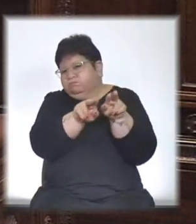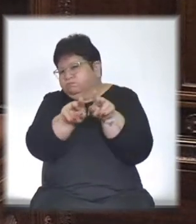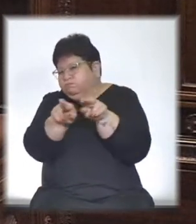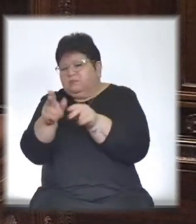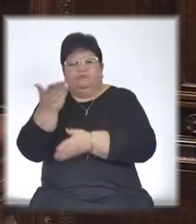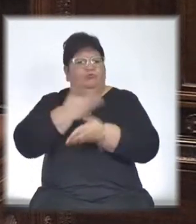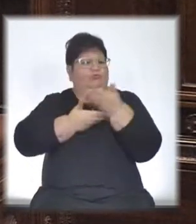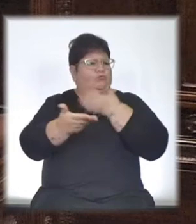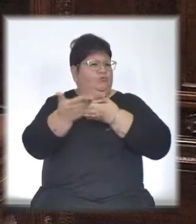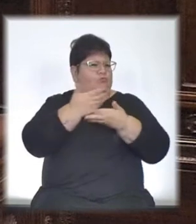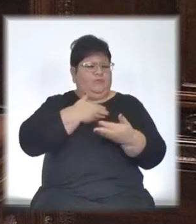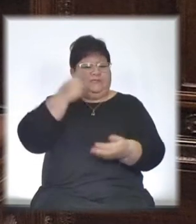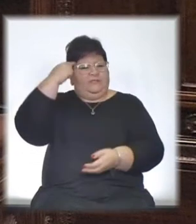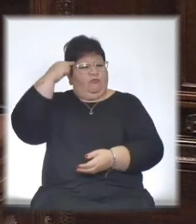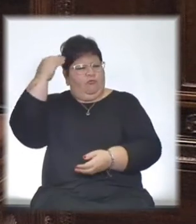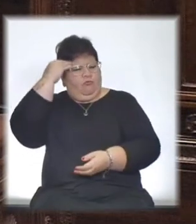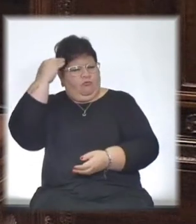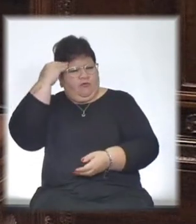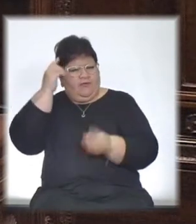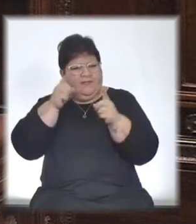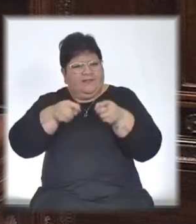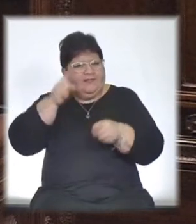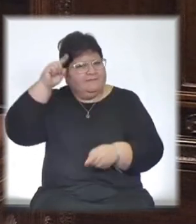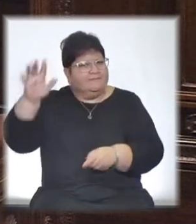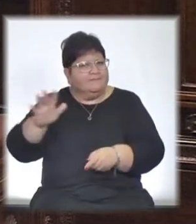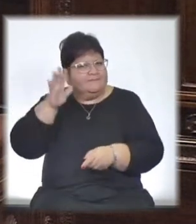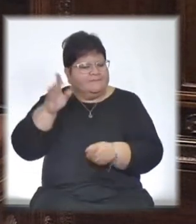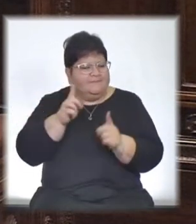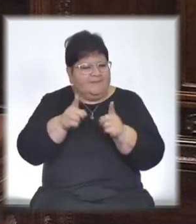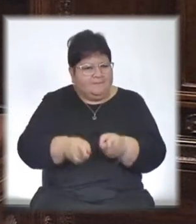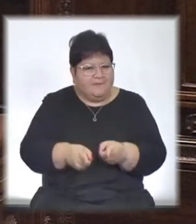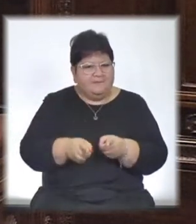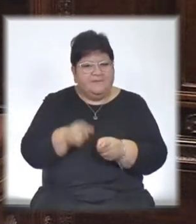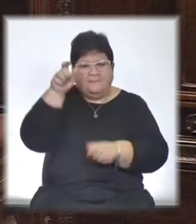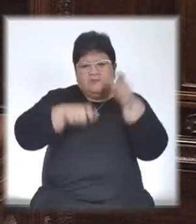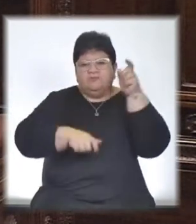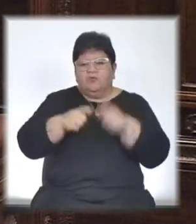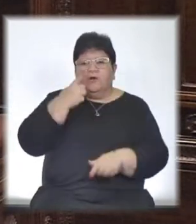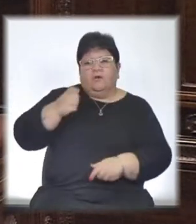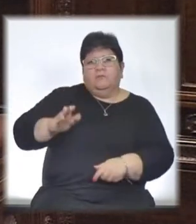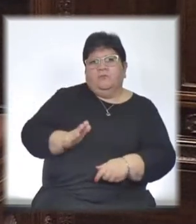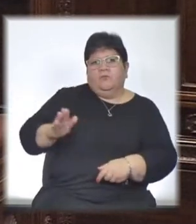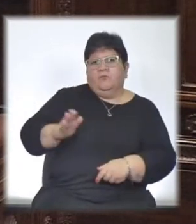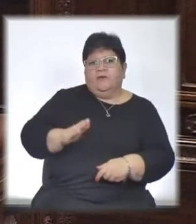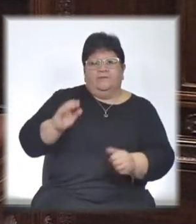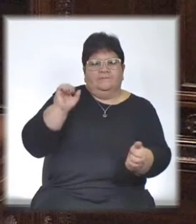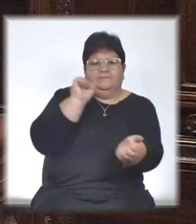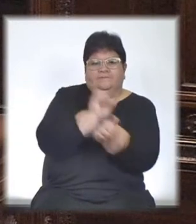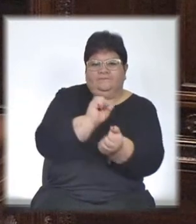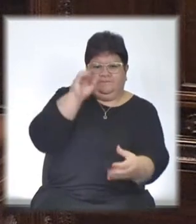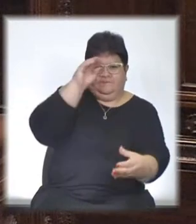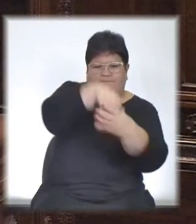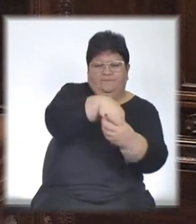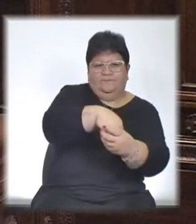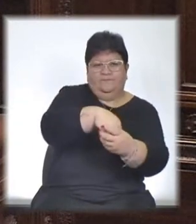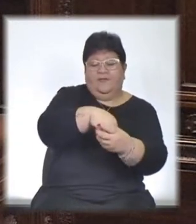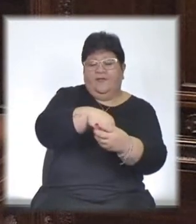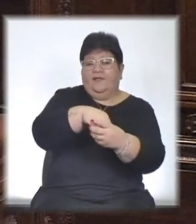la tortura física y psicológica de las y los detenidos durante los oprobiosos años de la